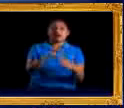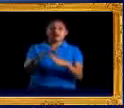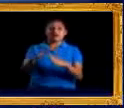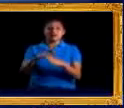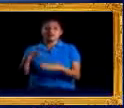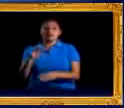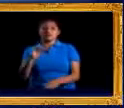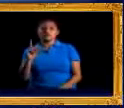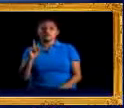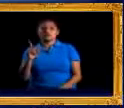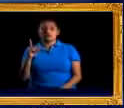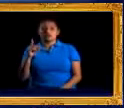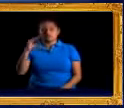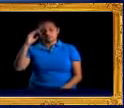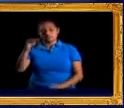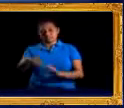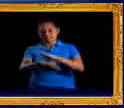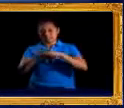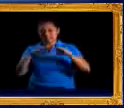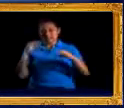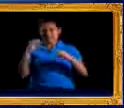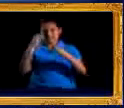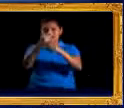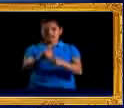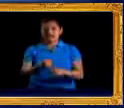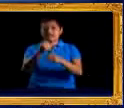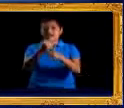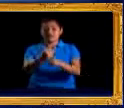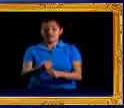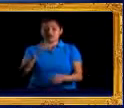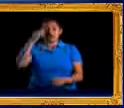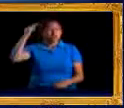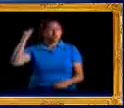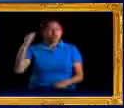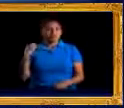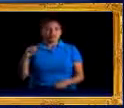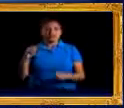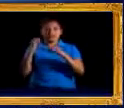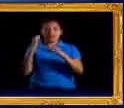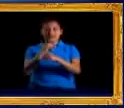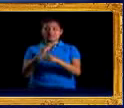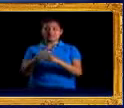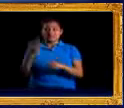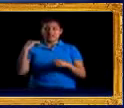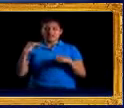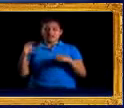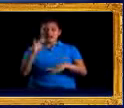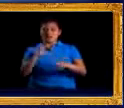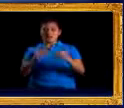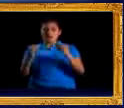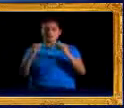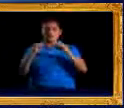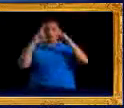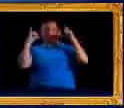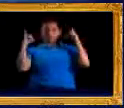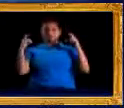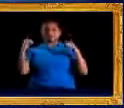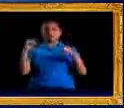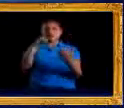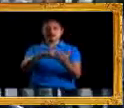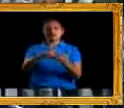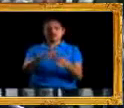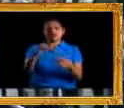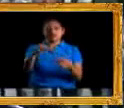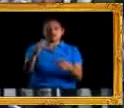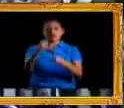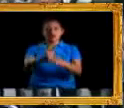donde sale el caballo negro, y para la iglesia hay algo extraordinario, hermano, en medio de este caballo negro,